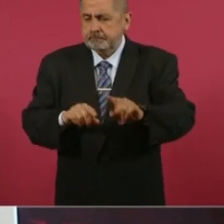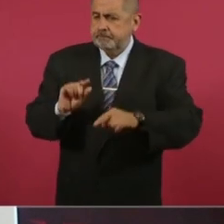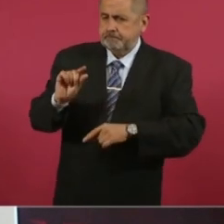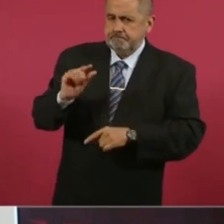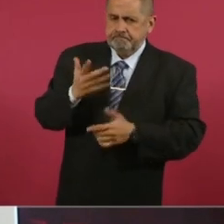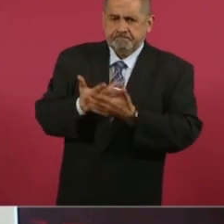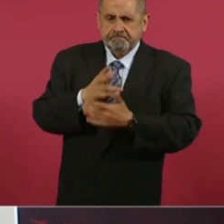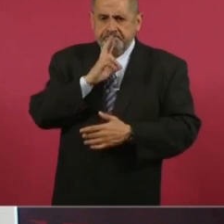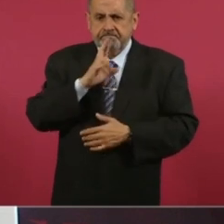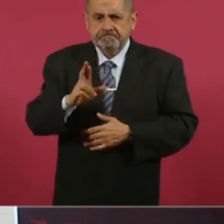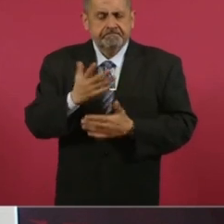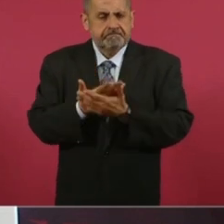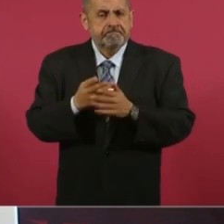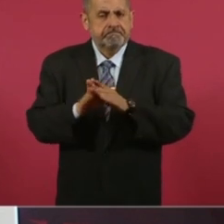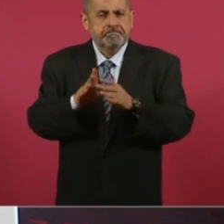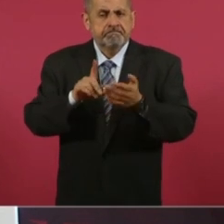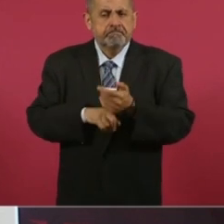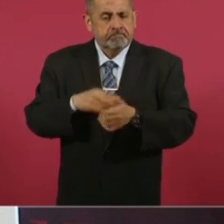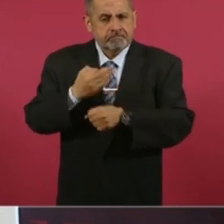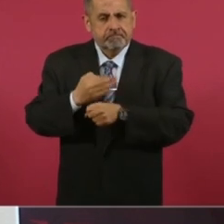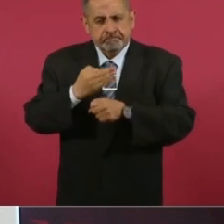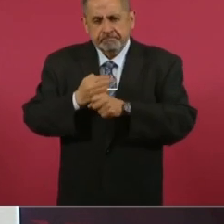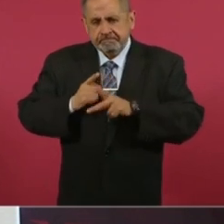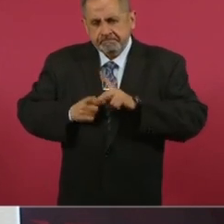trabajando en una corrida